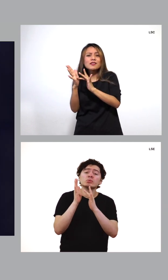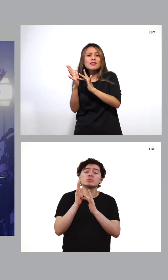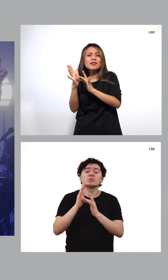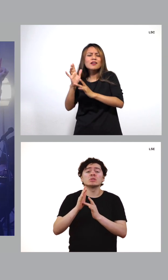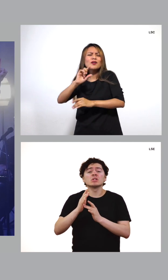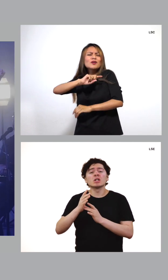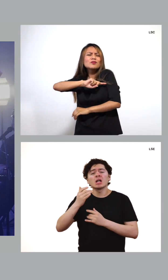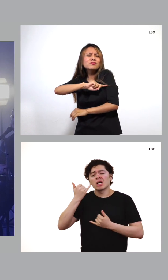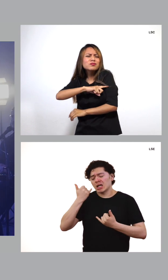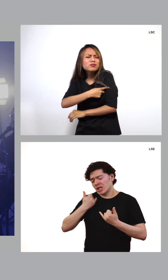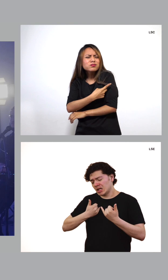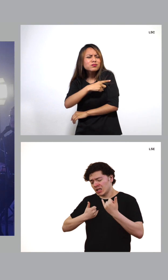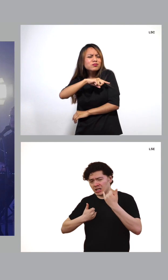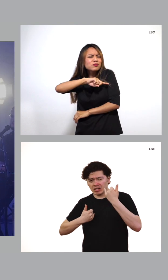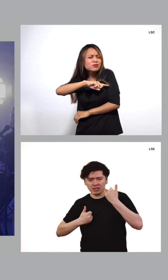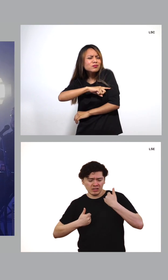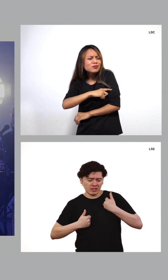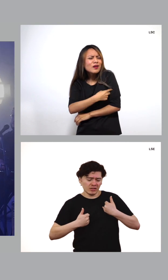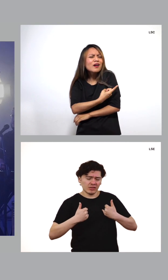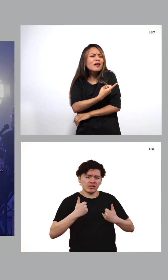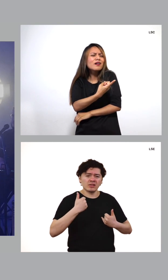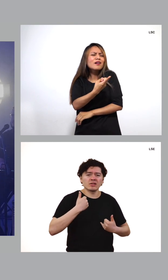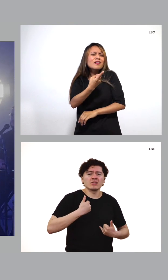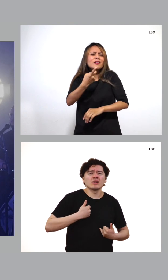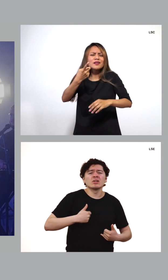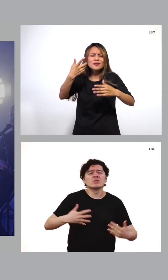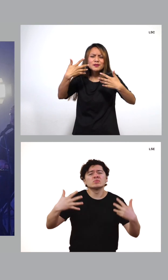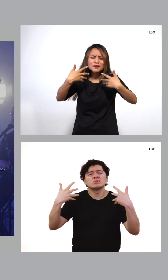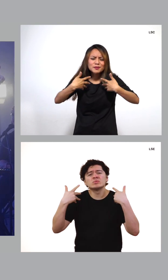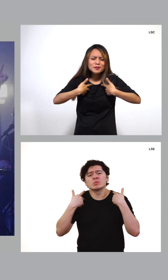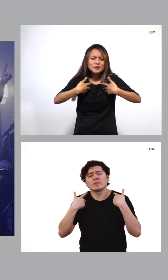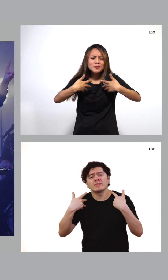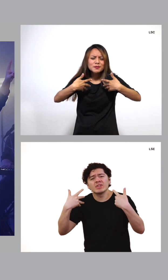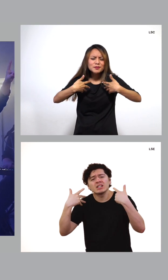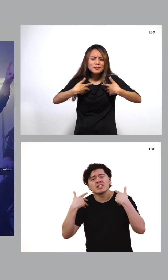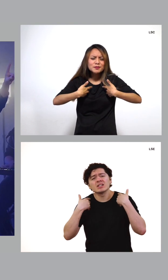Heridas él por mí sufrió,